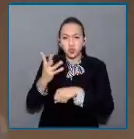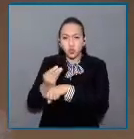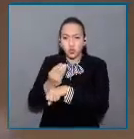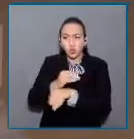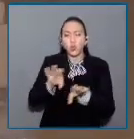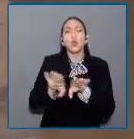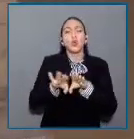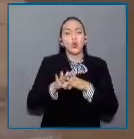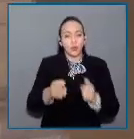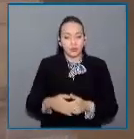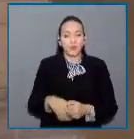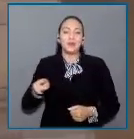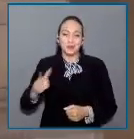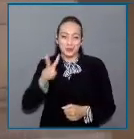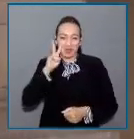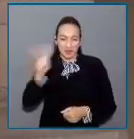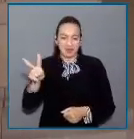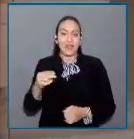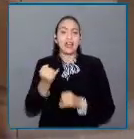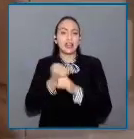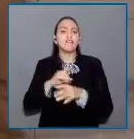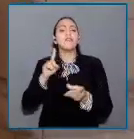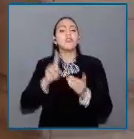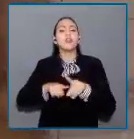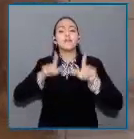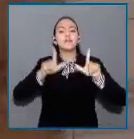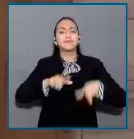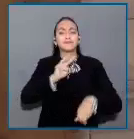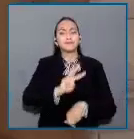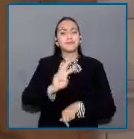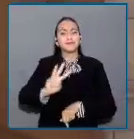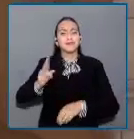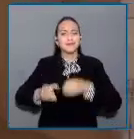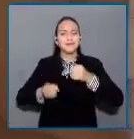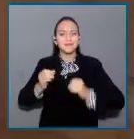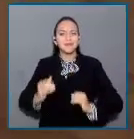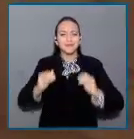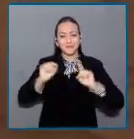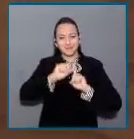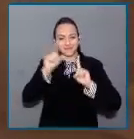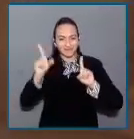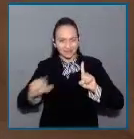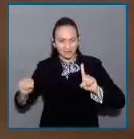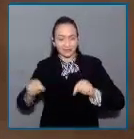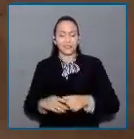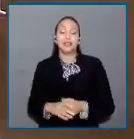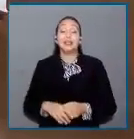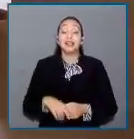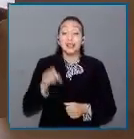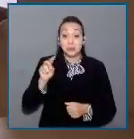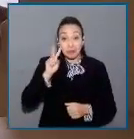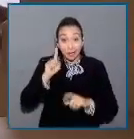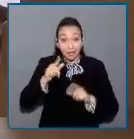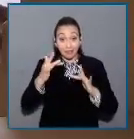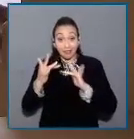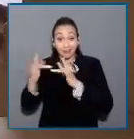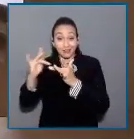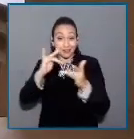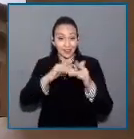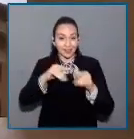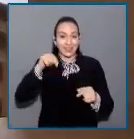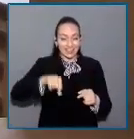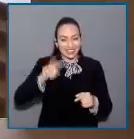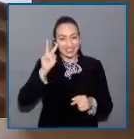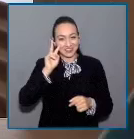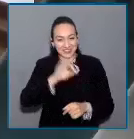magistratura en el mundo en la página web de la Suprema Corte de Justicia de la Nación, así como en las redes sociales de nuestro alto tribunal. Vamos a